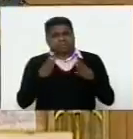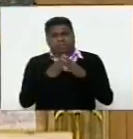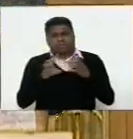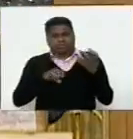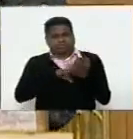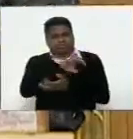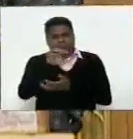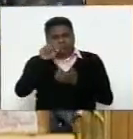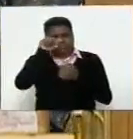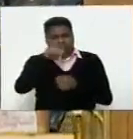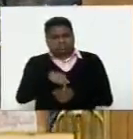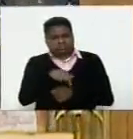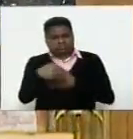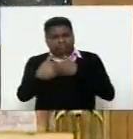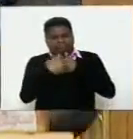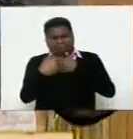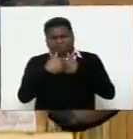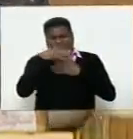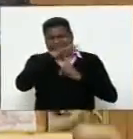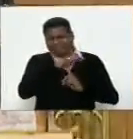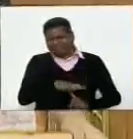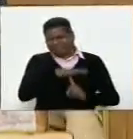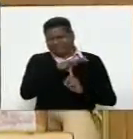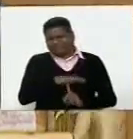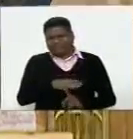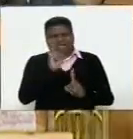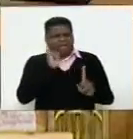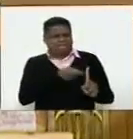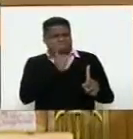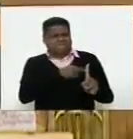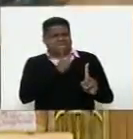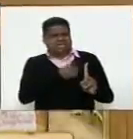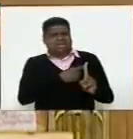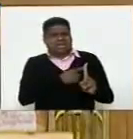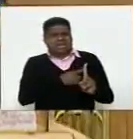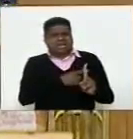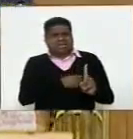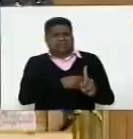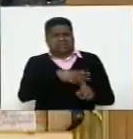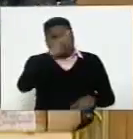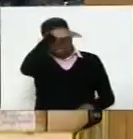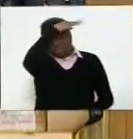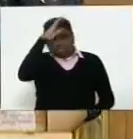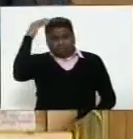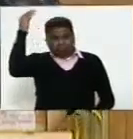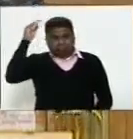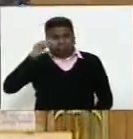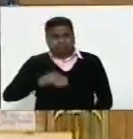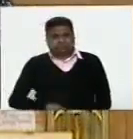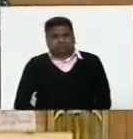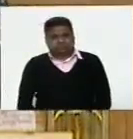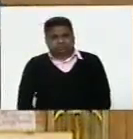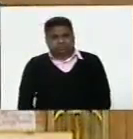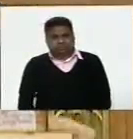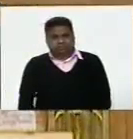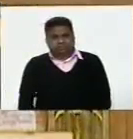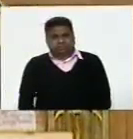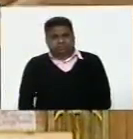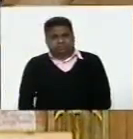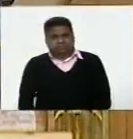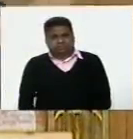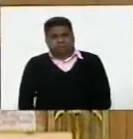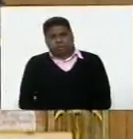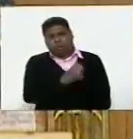imperialista, en medio de todas las amenazas del señor Trump o